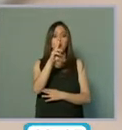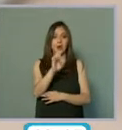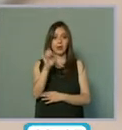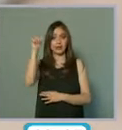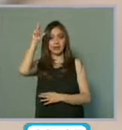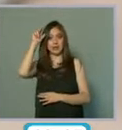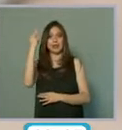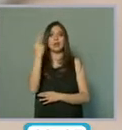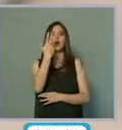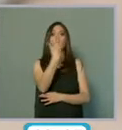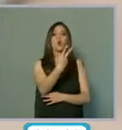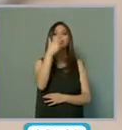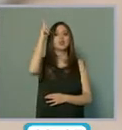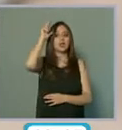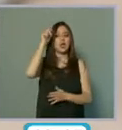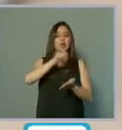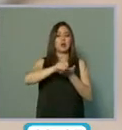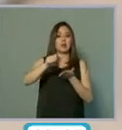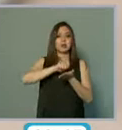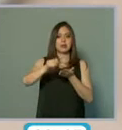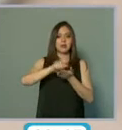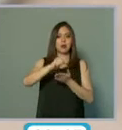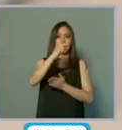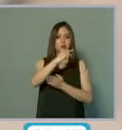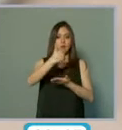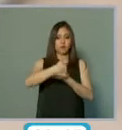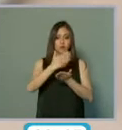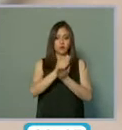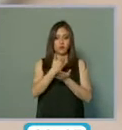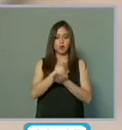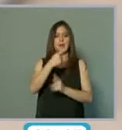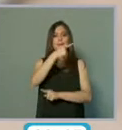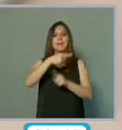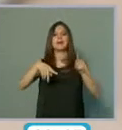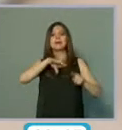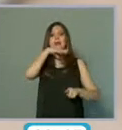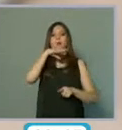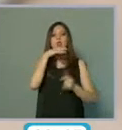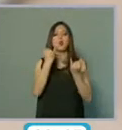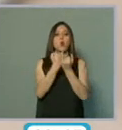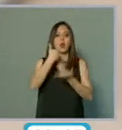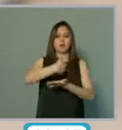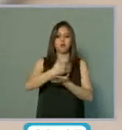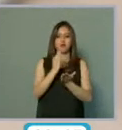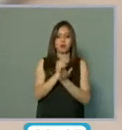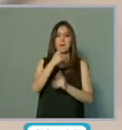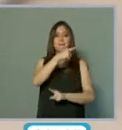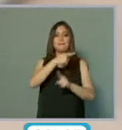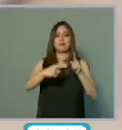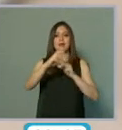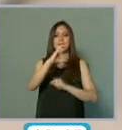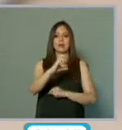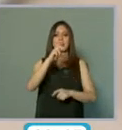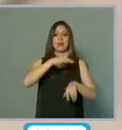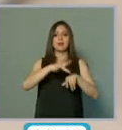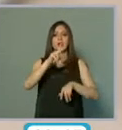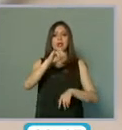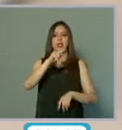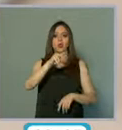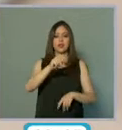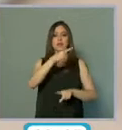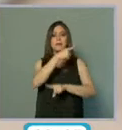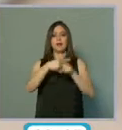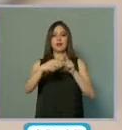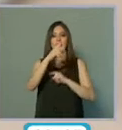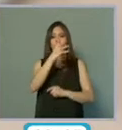zanahoria necesitamos 8 zanahorias peladas y picadas en cubos medianos, Media cebolla finamente picada, media taza de queso ricota, media taza de